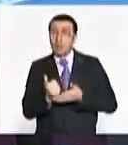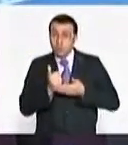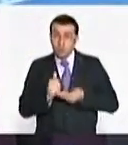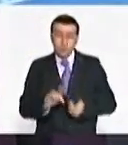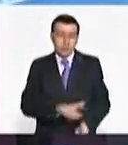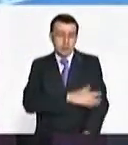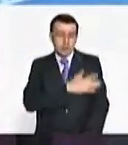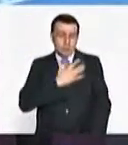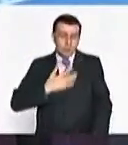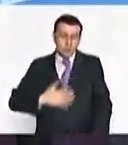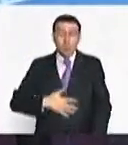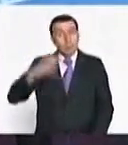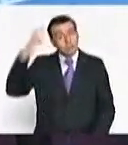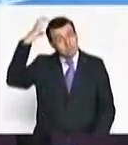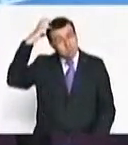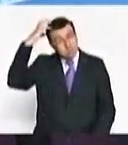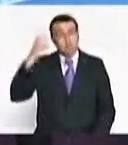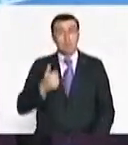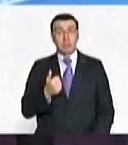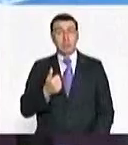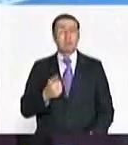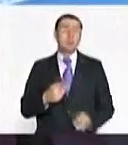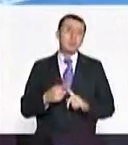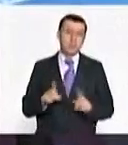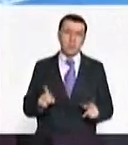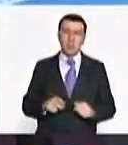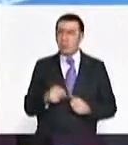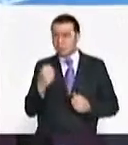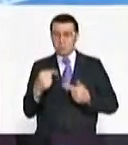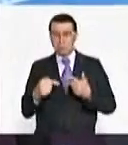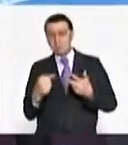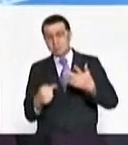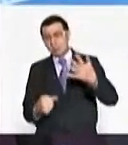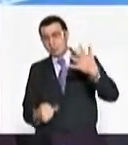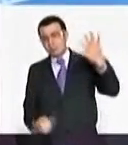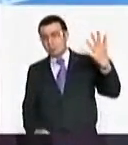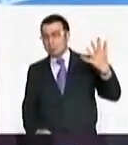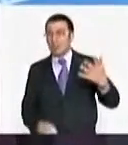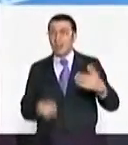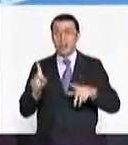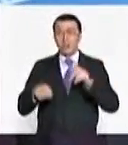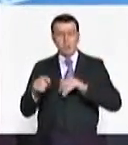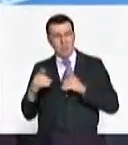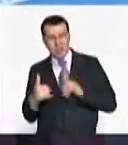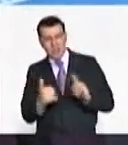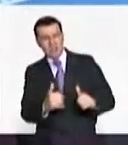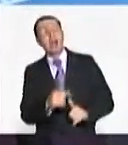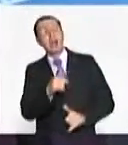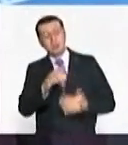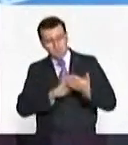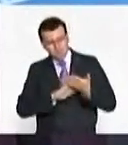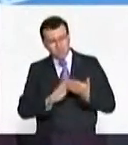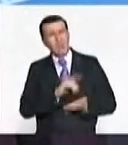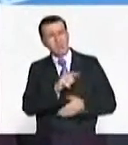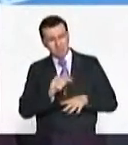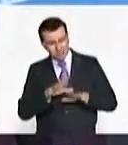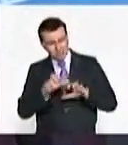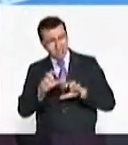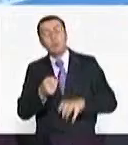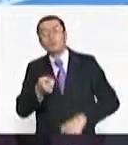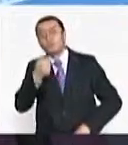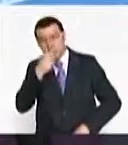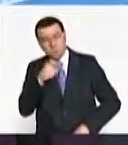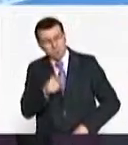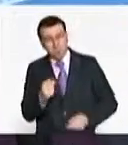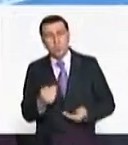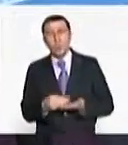y cerebral, pero tampoco pueden atribuírsele tantos beneficios como tal y engañar a la gente diciéndole que se van a curar hasta del cáncer. Eso es totalmente falso,